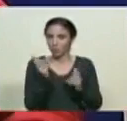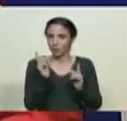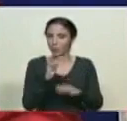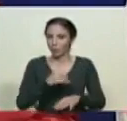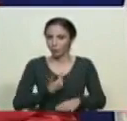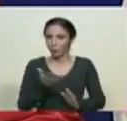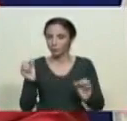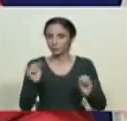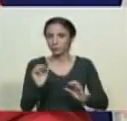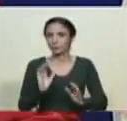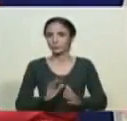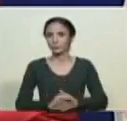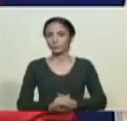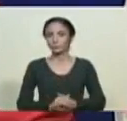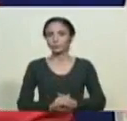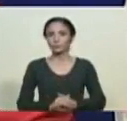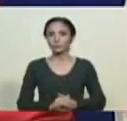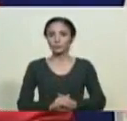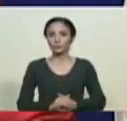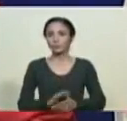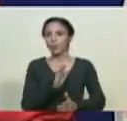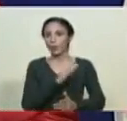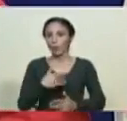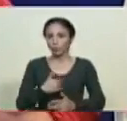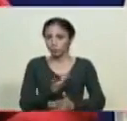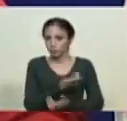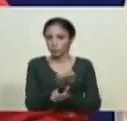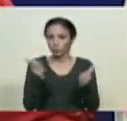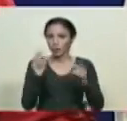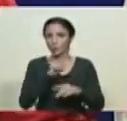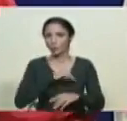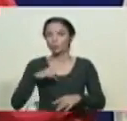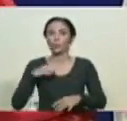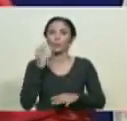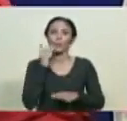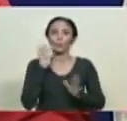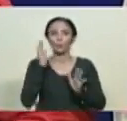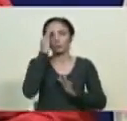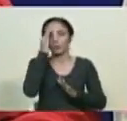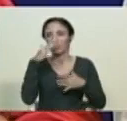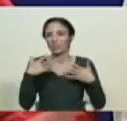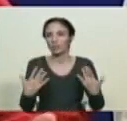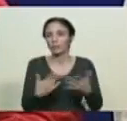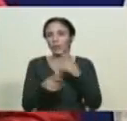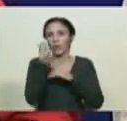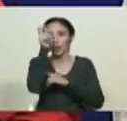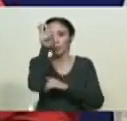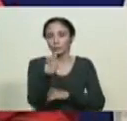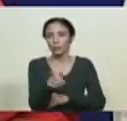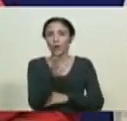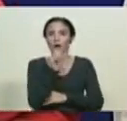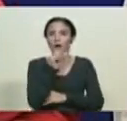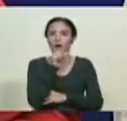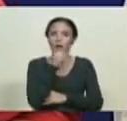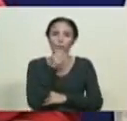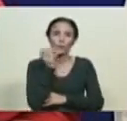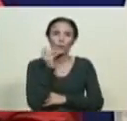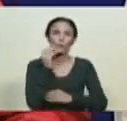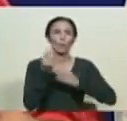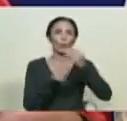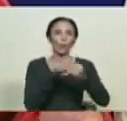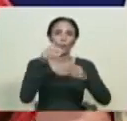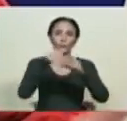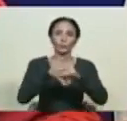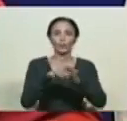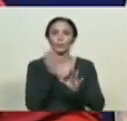sí, nos permite a nosotros saber, por ejemplo, las personas por la edad cómo votaron, si